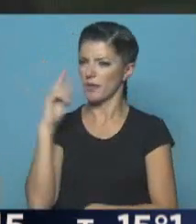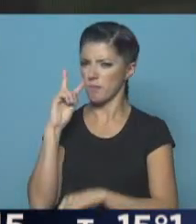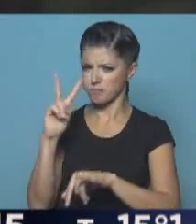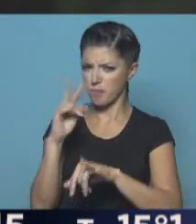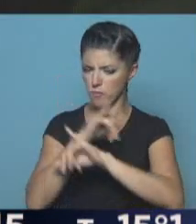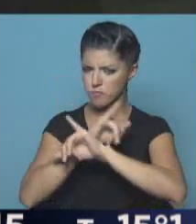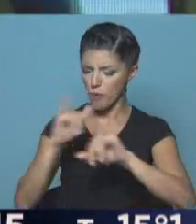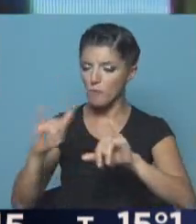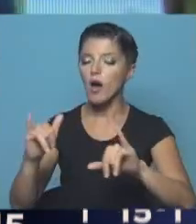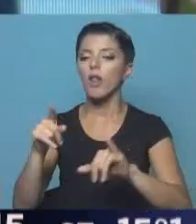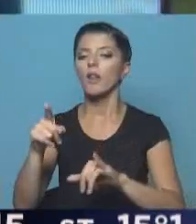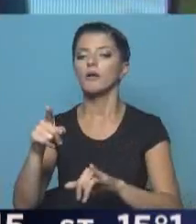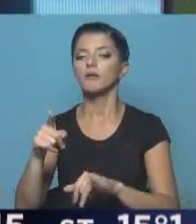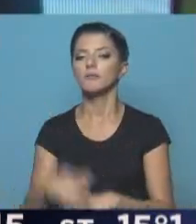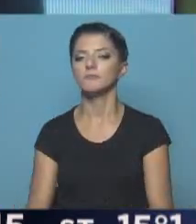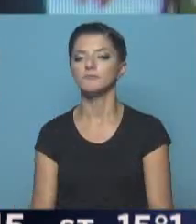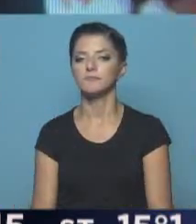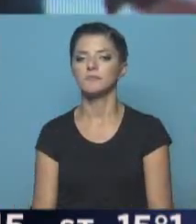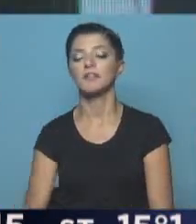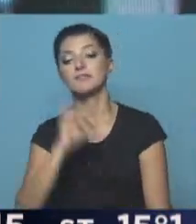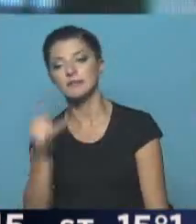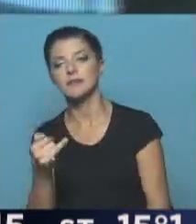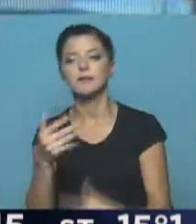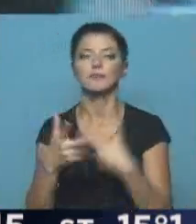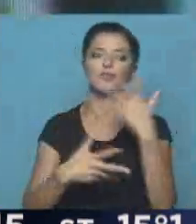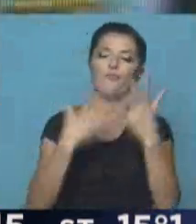interesante, que es que aún con sus idas y vueltas, sus